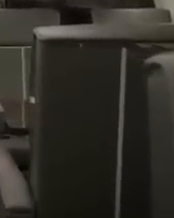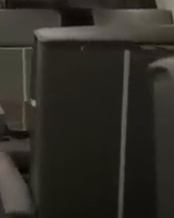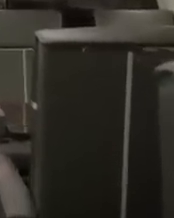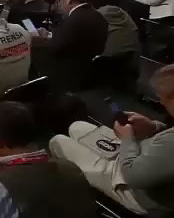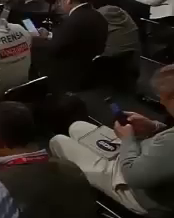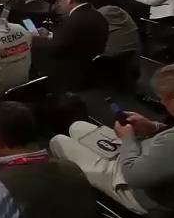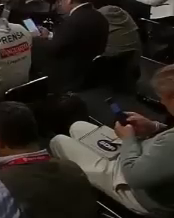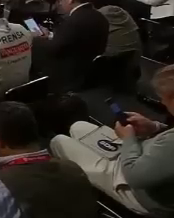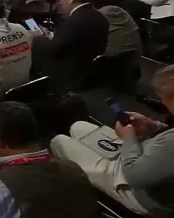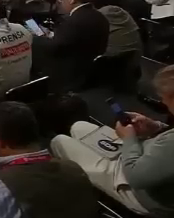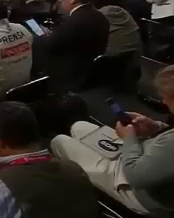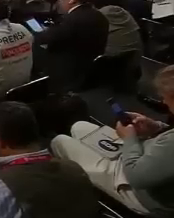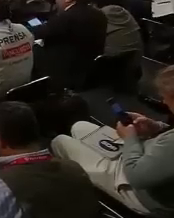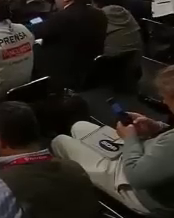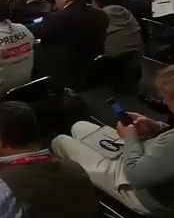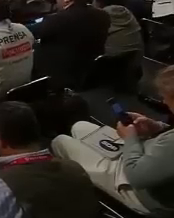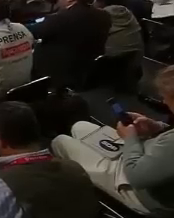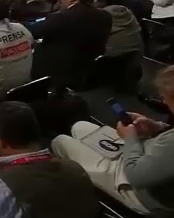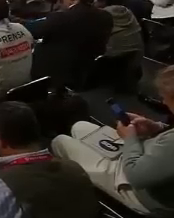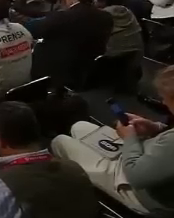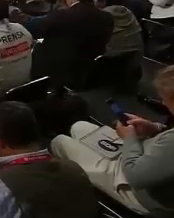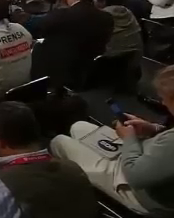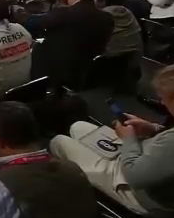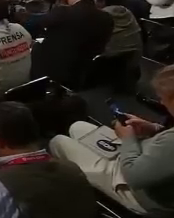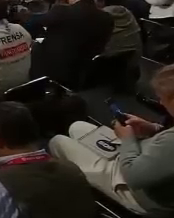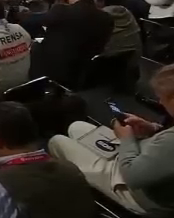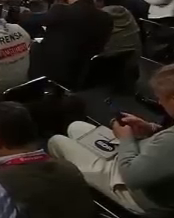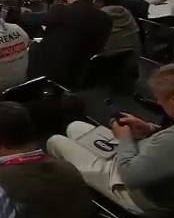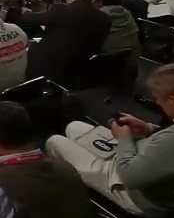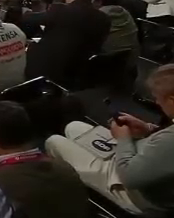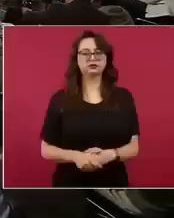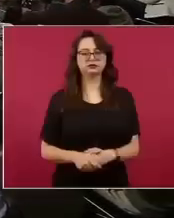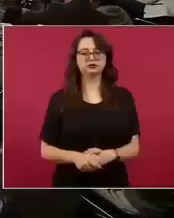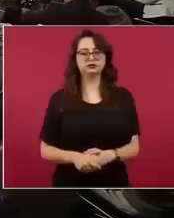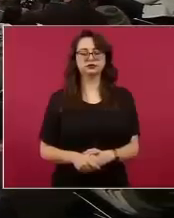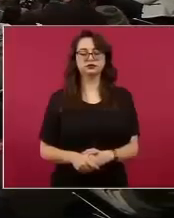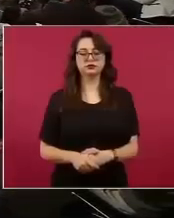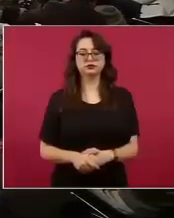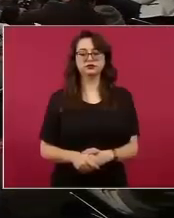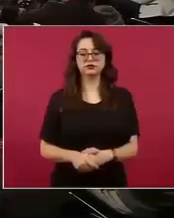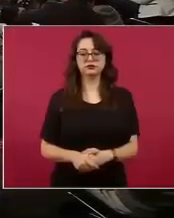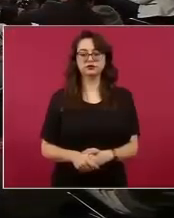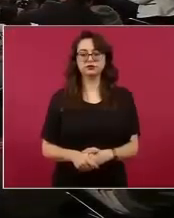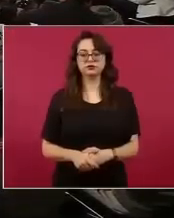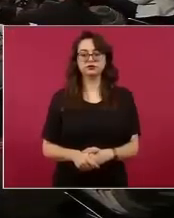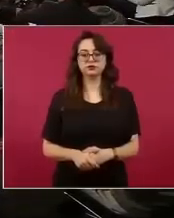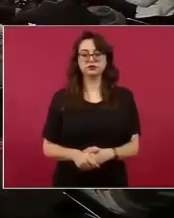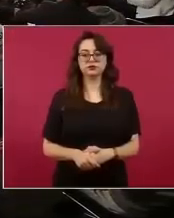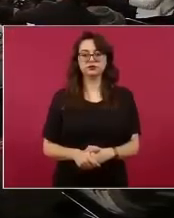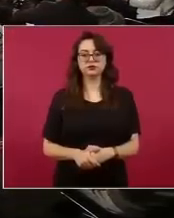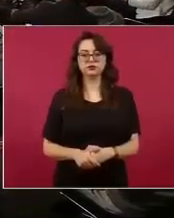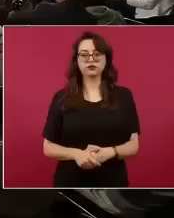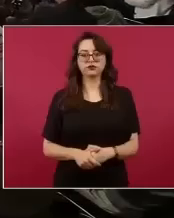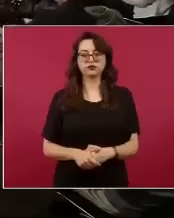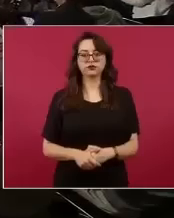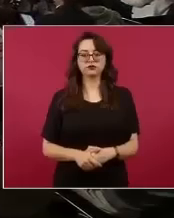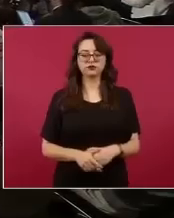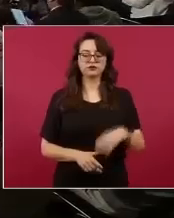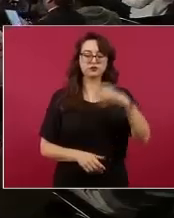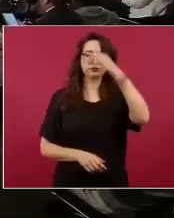mañanera lo del avión se está viendo este hay la posibilidad